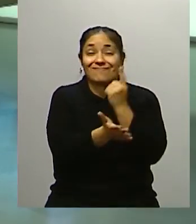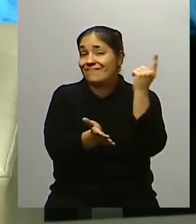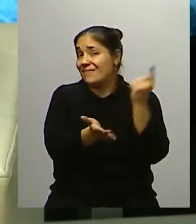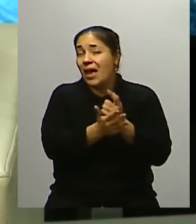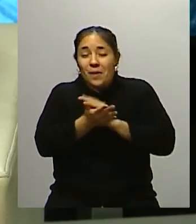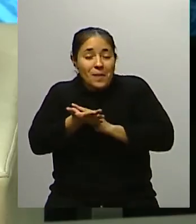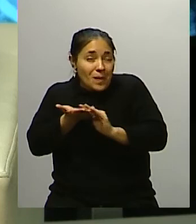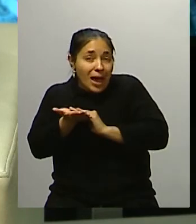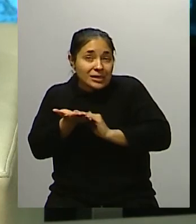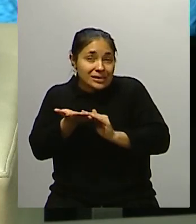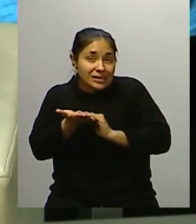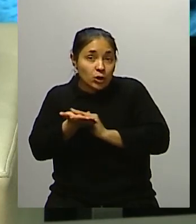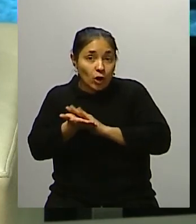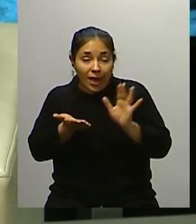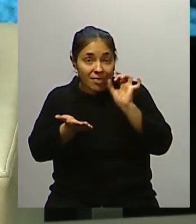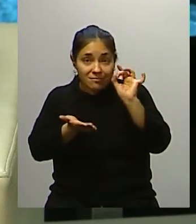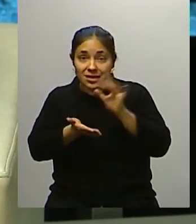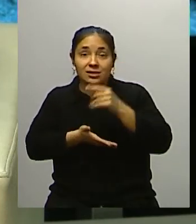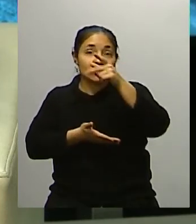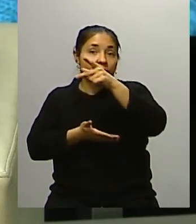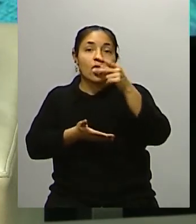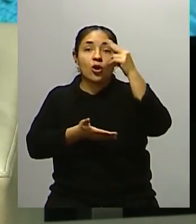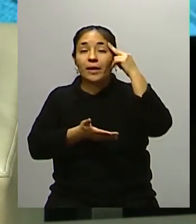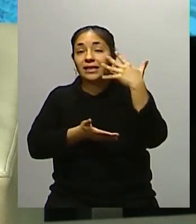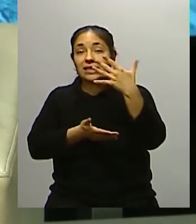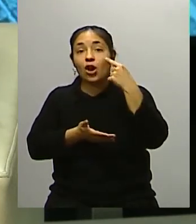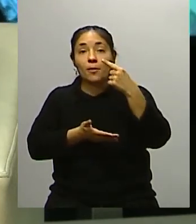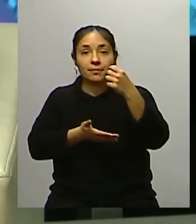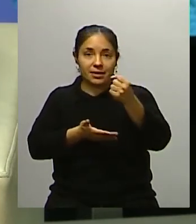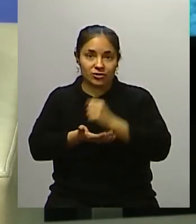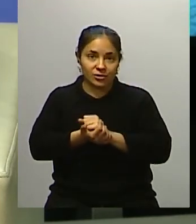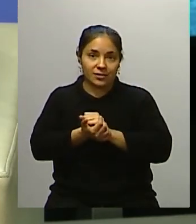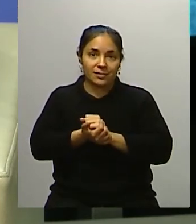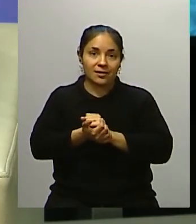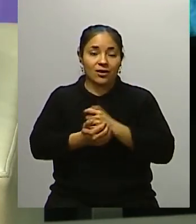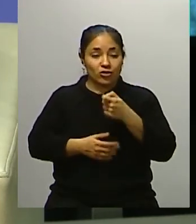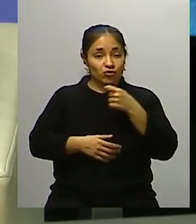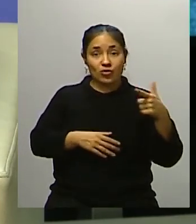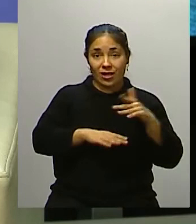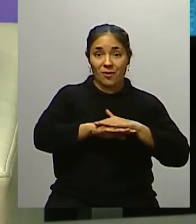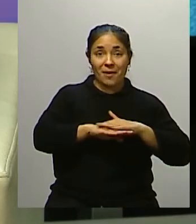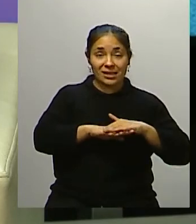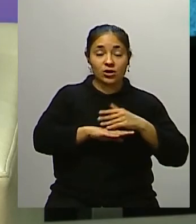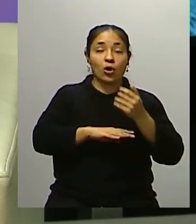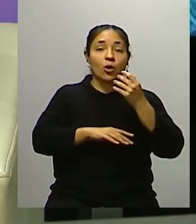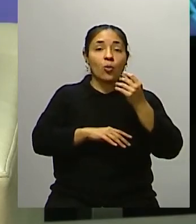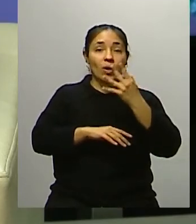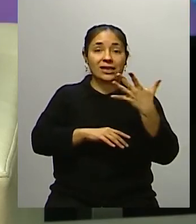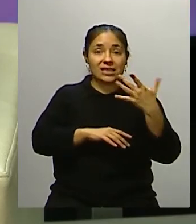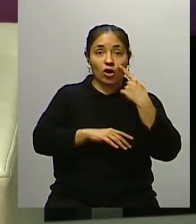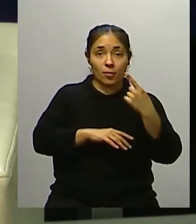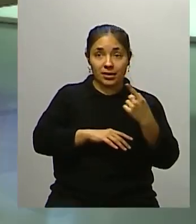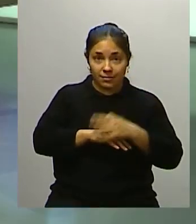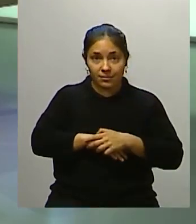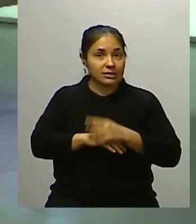básico, 95.000 pesos. Y nosotros hablamos que el salario mínimo está en 45.000. Entonces no te queda otra que tener por lo menos 2 fuentes